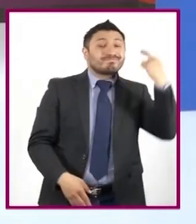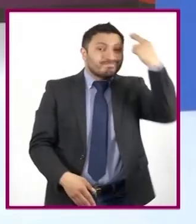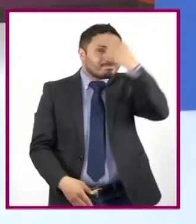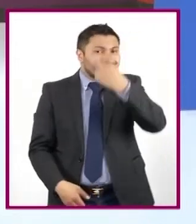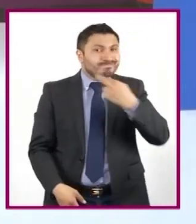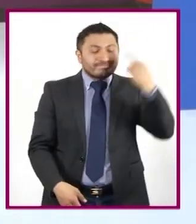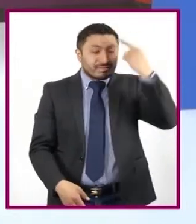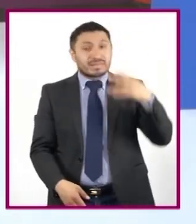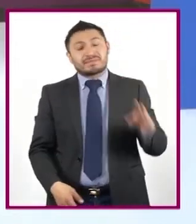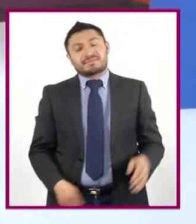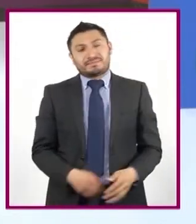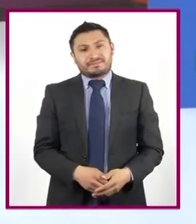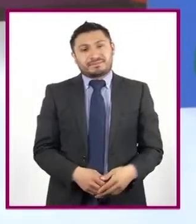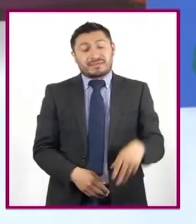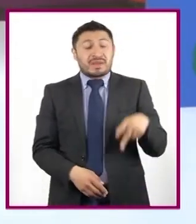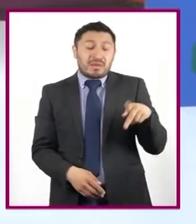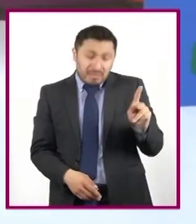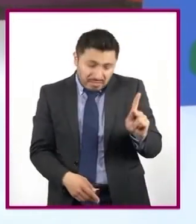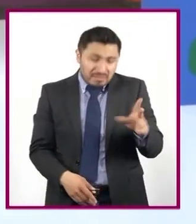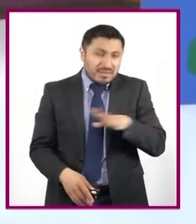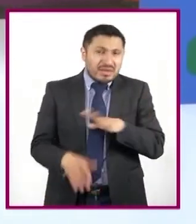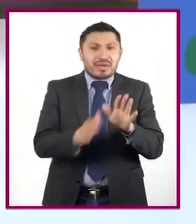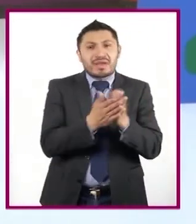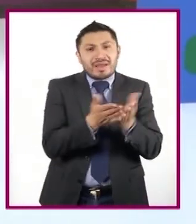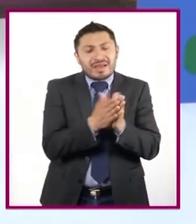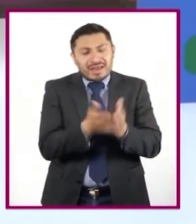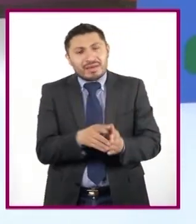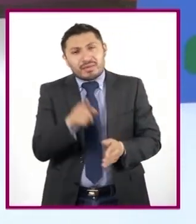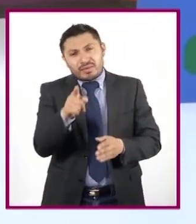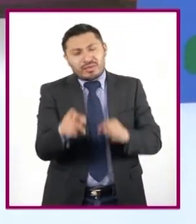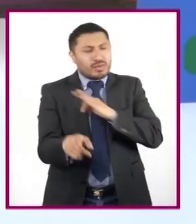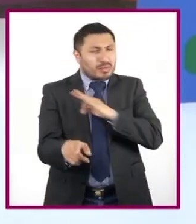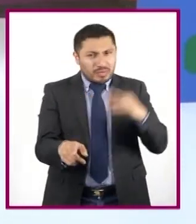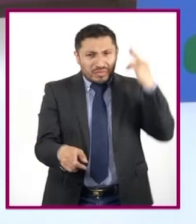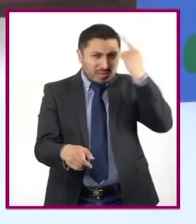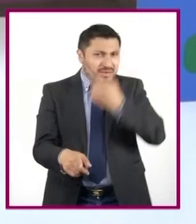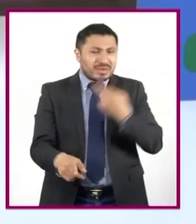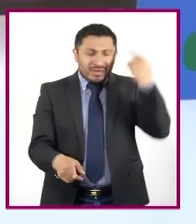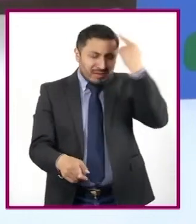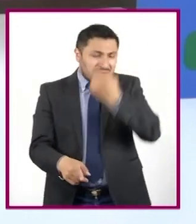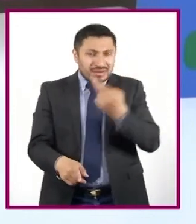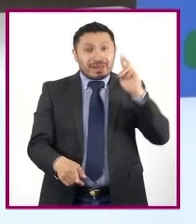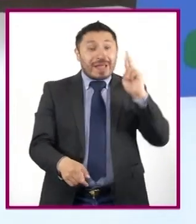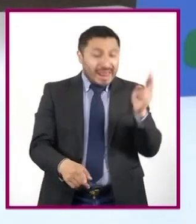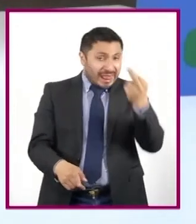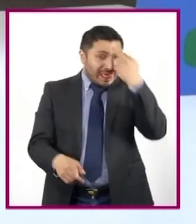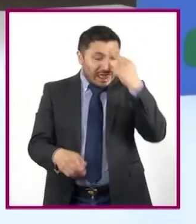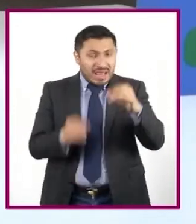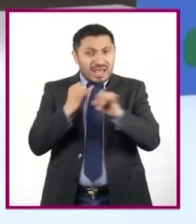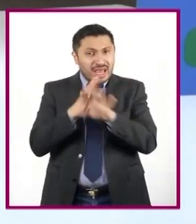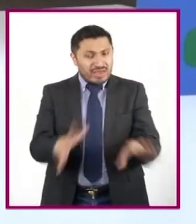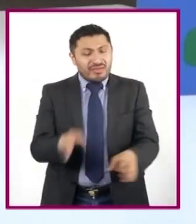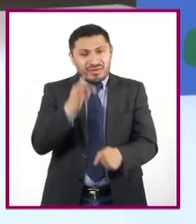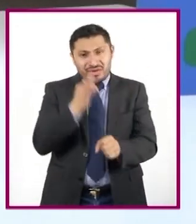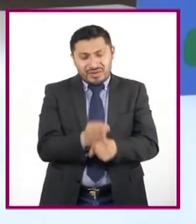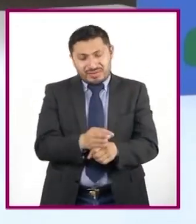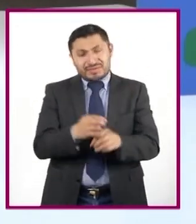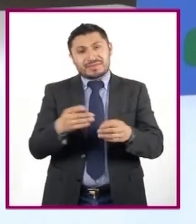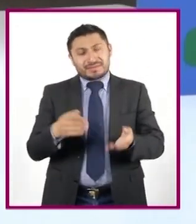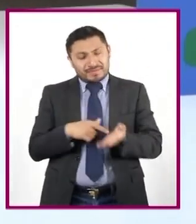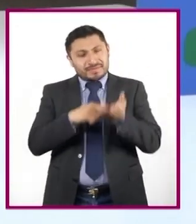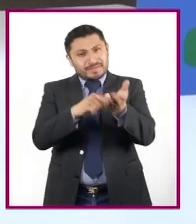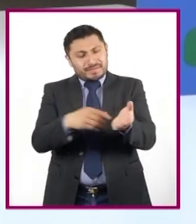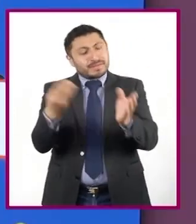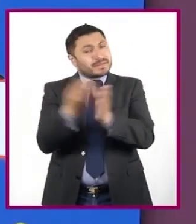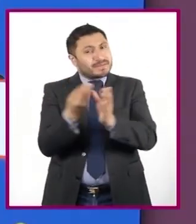Bueno, pero también tenemos nuestro libro de texto que podemos consultar para retomar la información que hemos estado viendo en esta